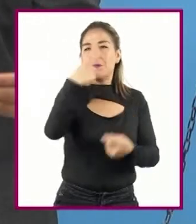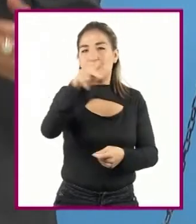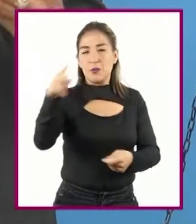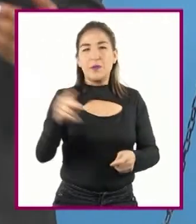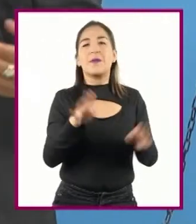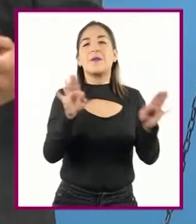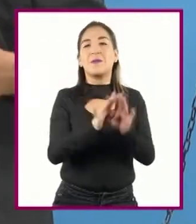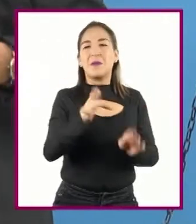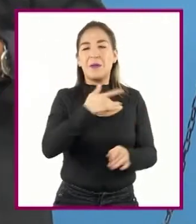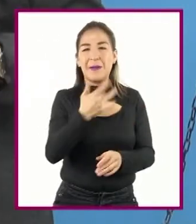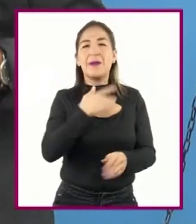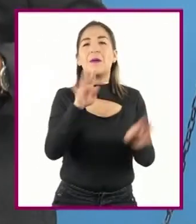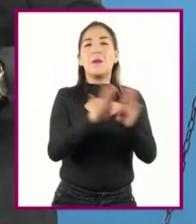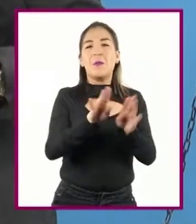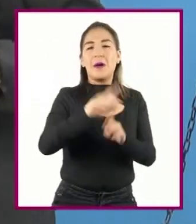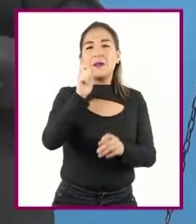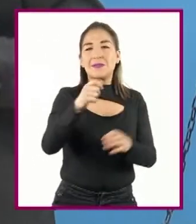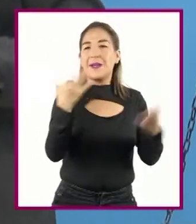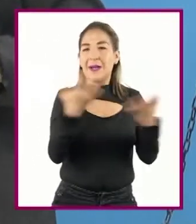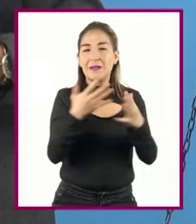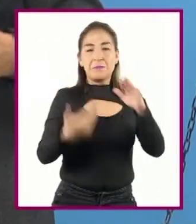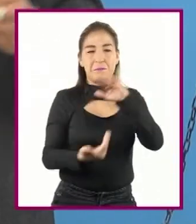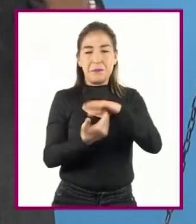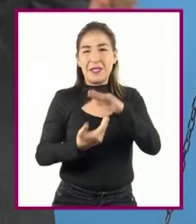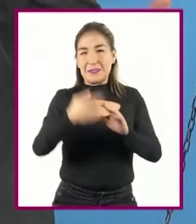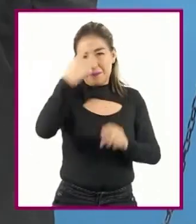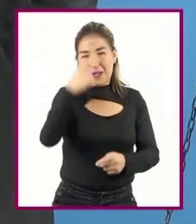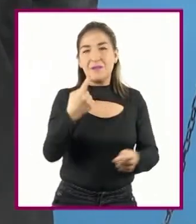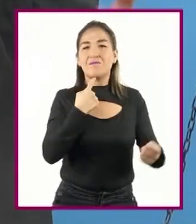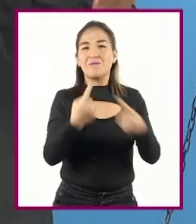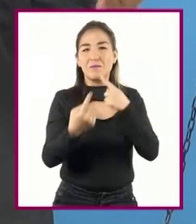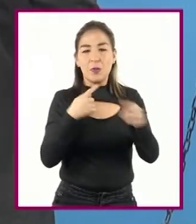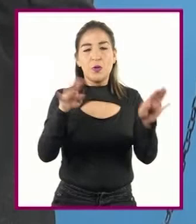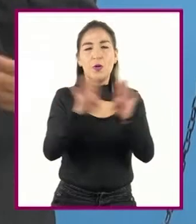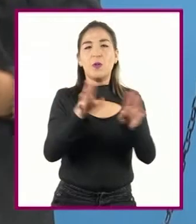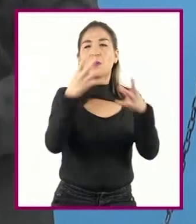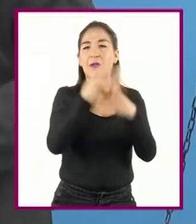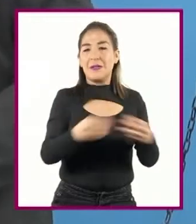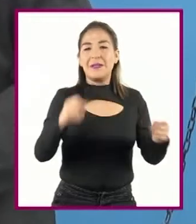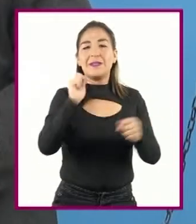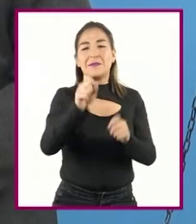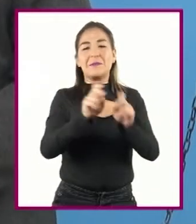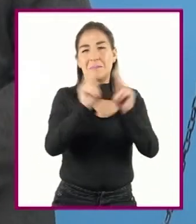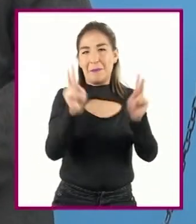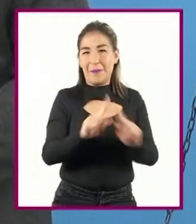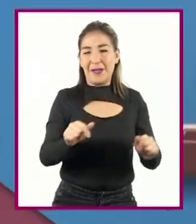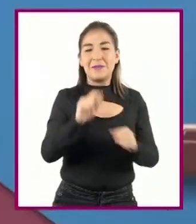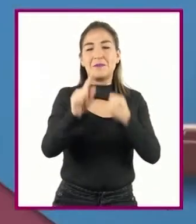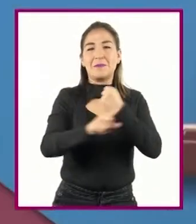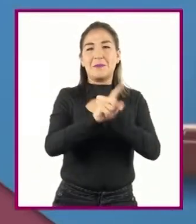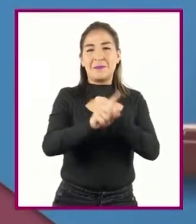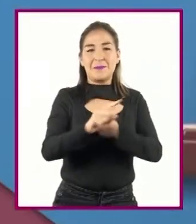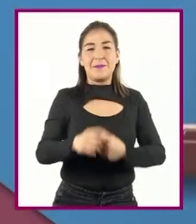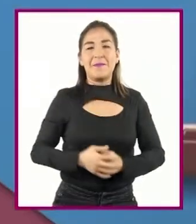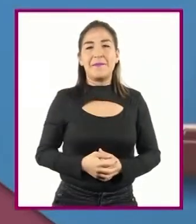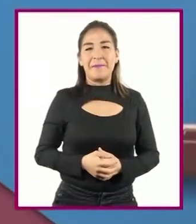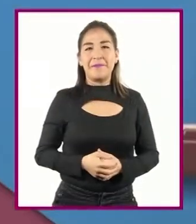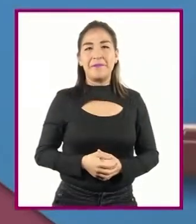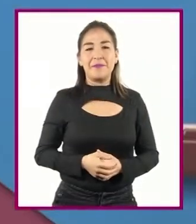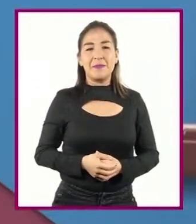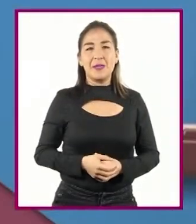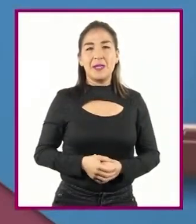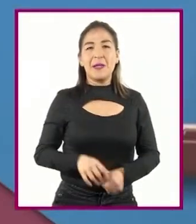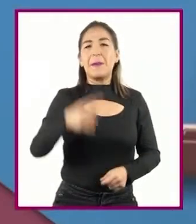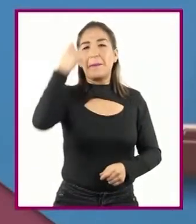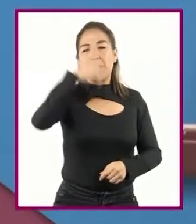a invitar a organizar una mesa de diálogo para la solución pacífica de conflictos.